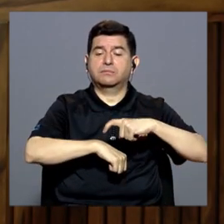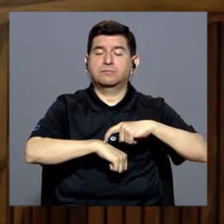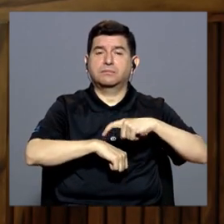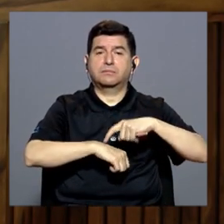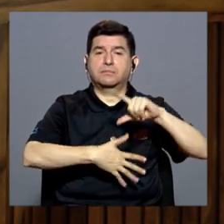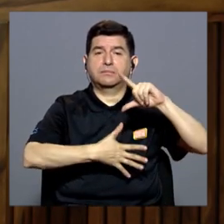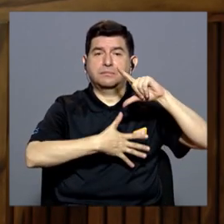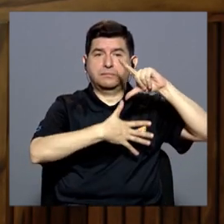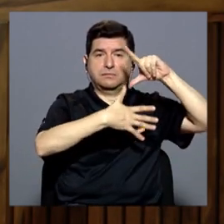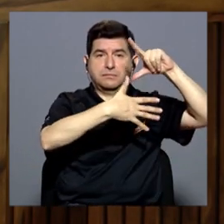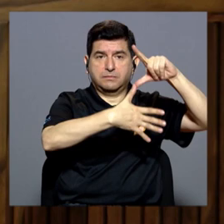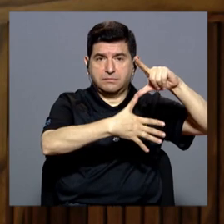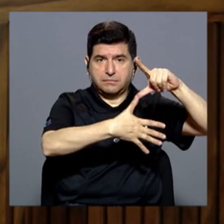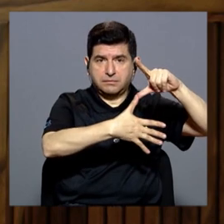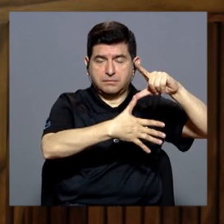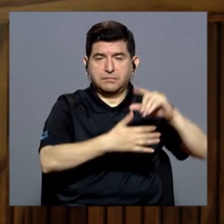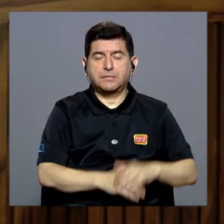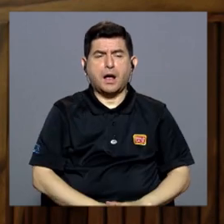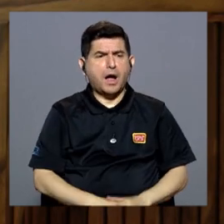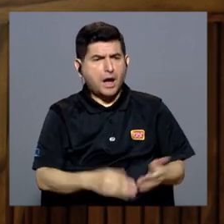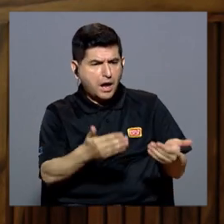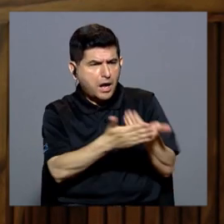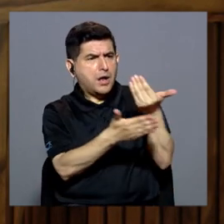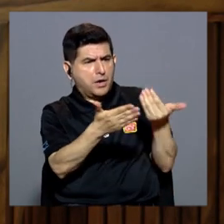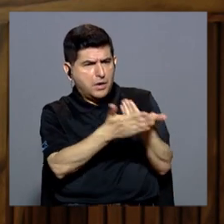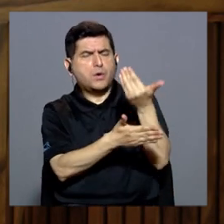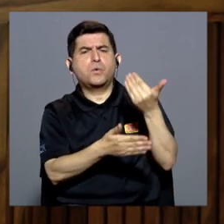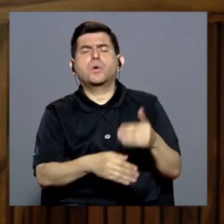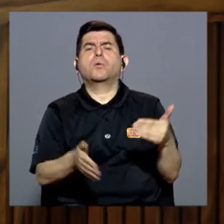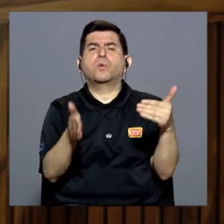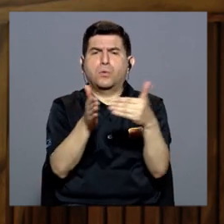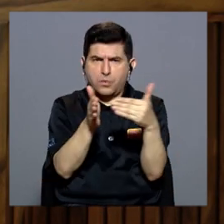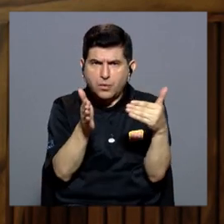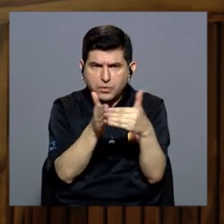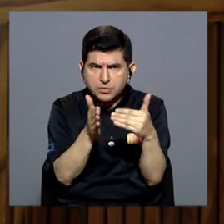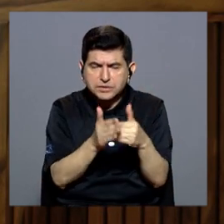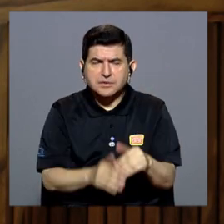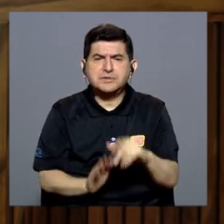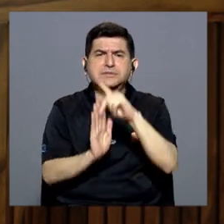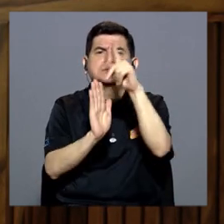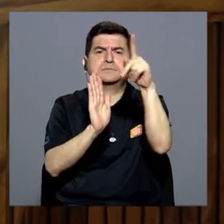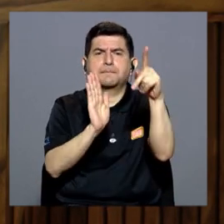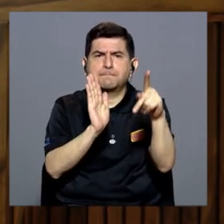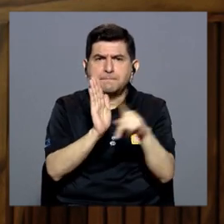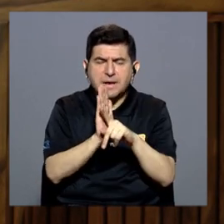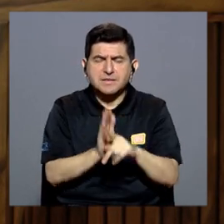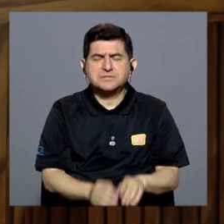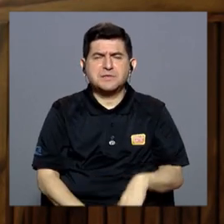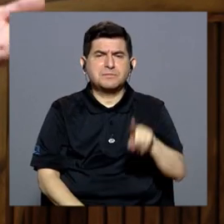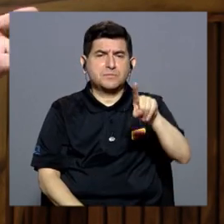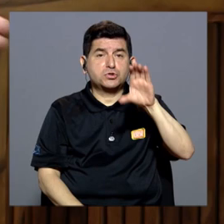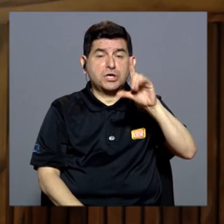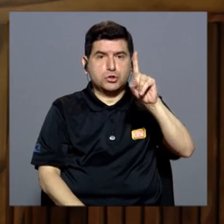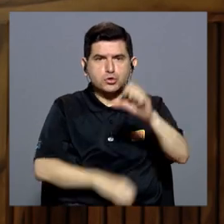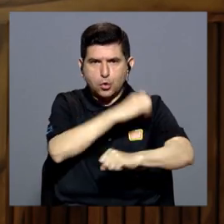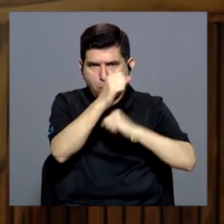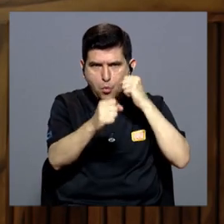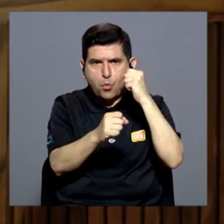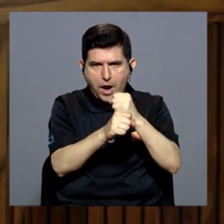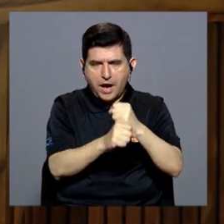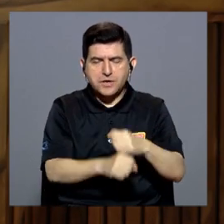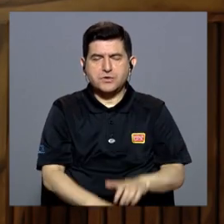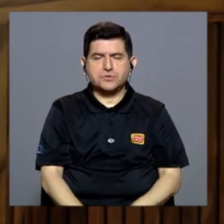América Latina existe una renovación de los principios que hace 101 años, y en eso me